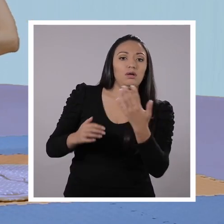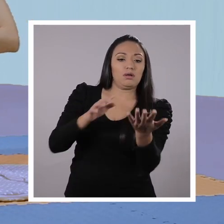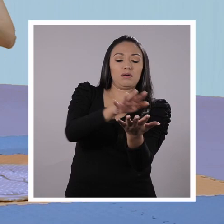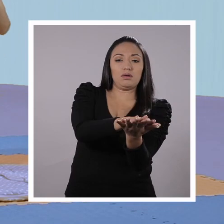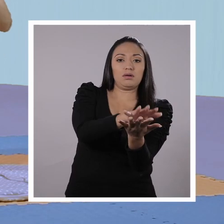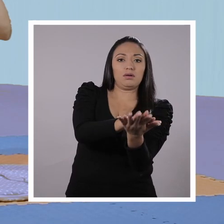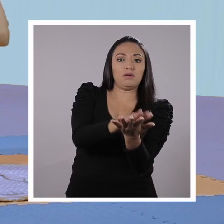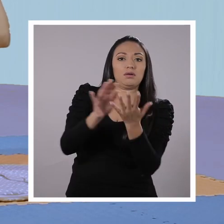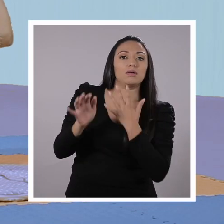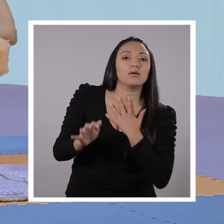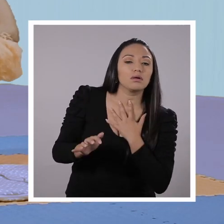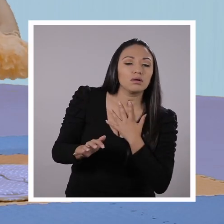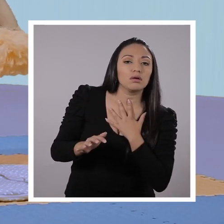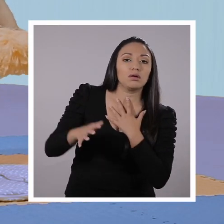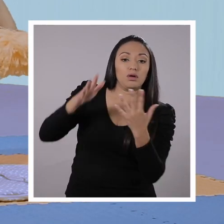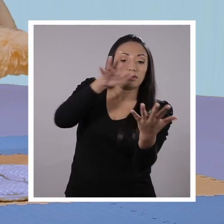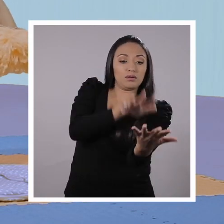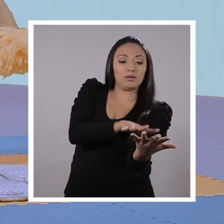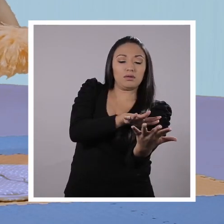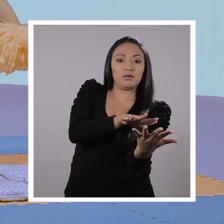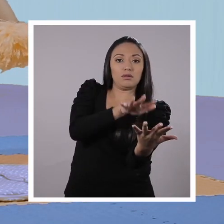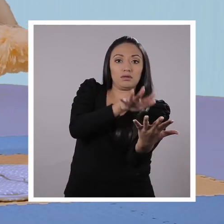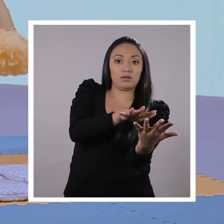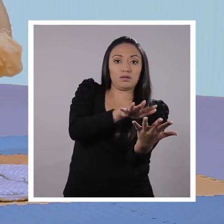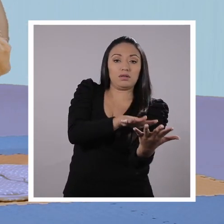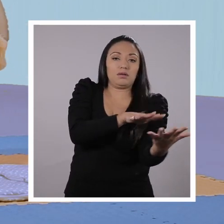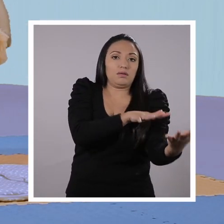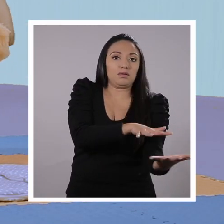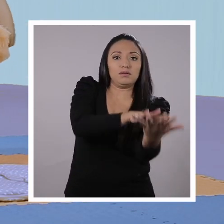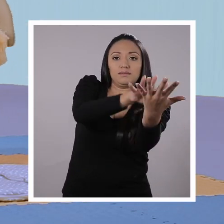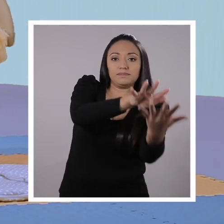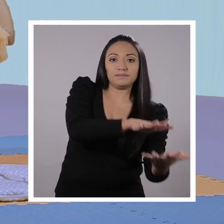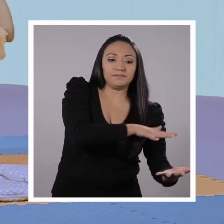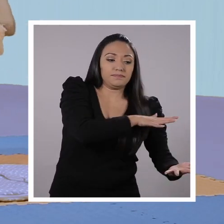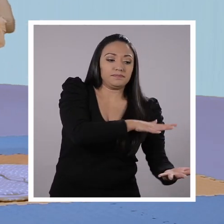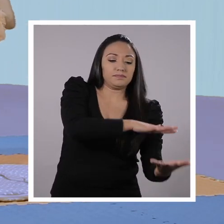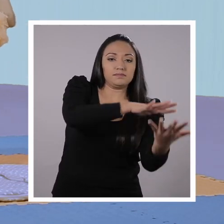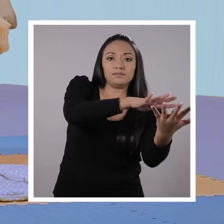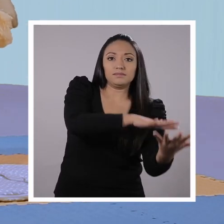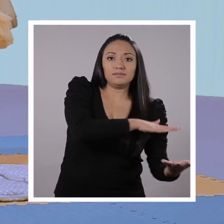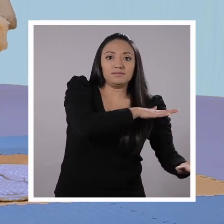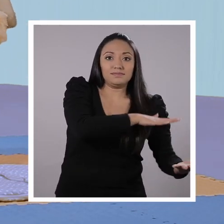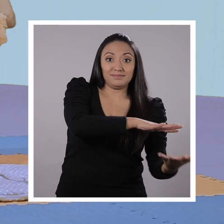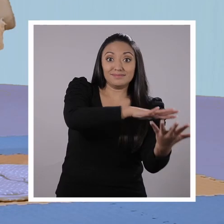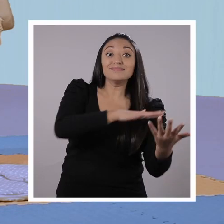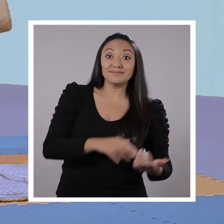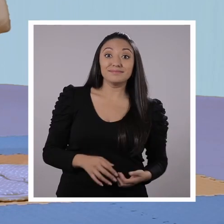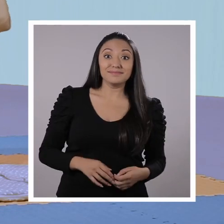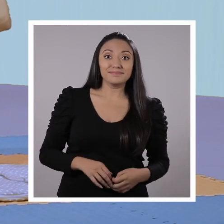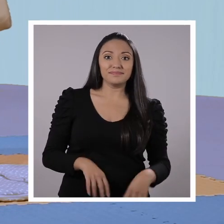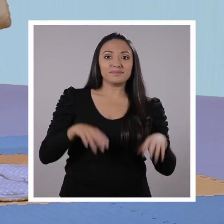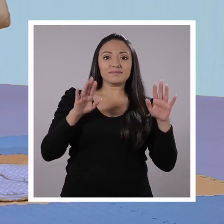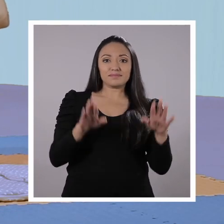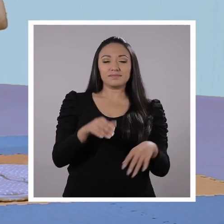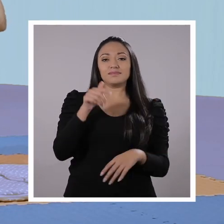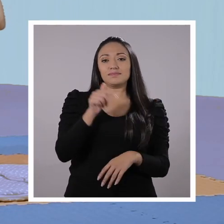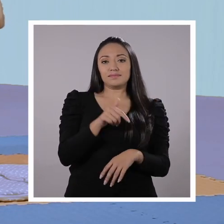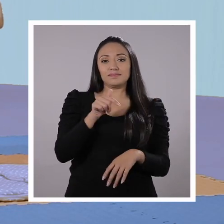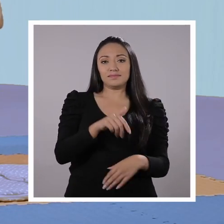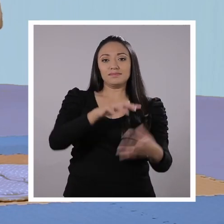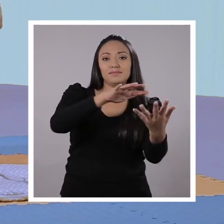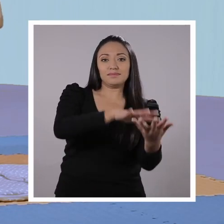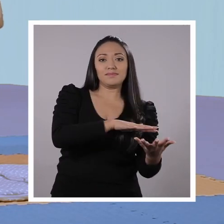de los hombros. Y podemos ayudarnos con nuestra otra mano o brazo para agarrarle de la caderita, ¿no? Y darle ese soporte en donde esté el seguro. Esto nos